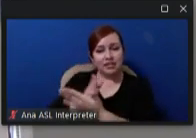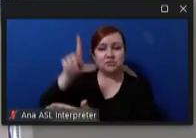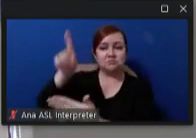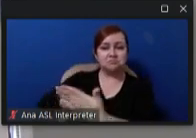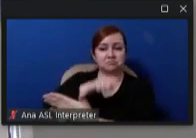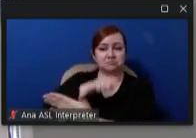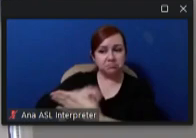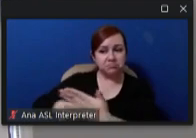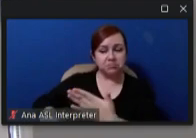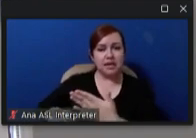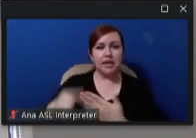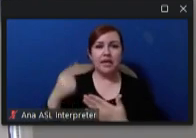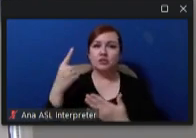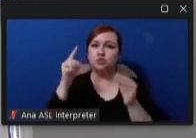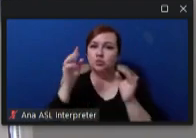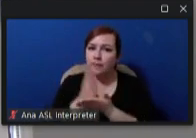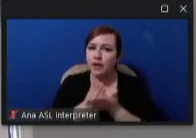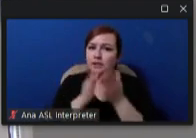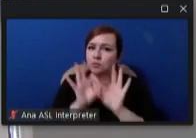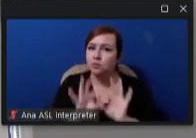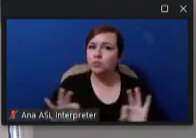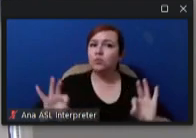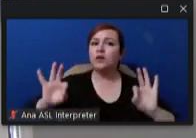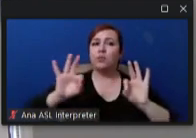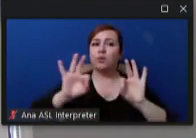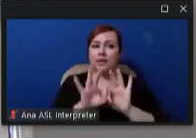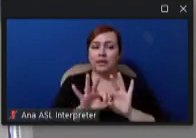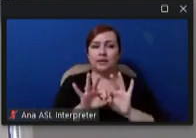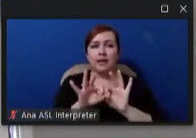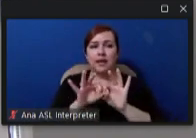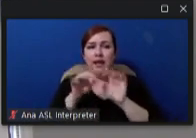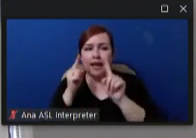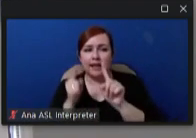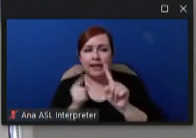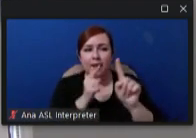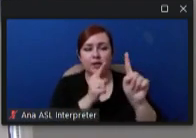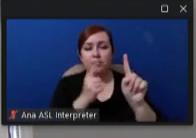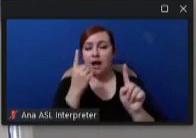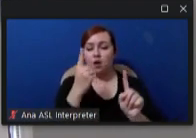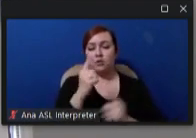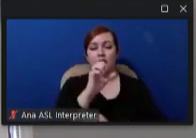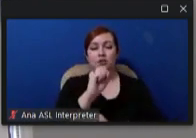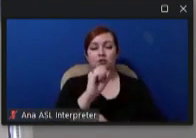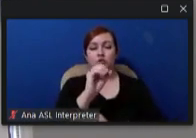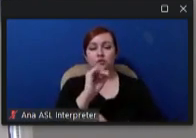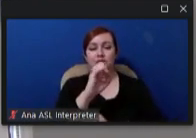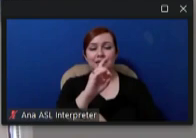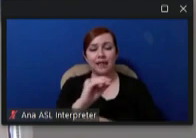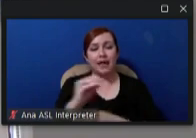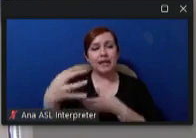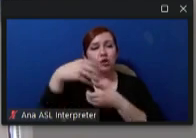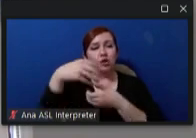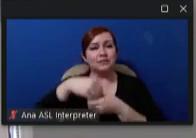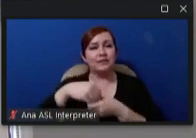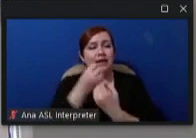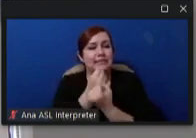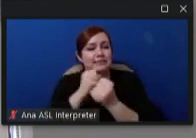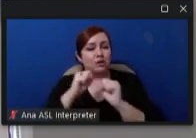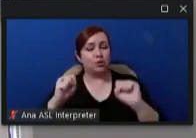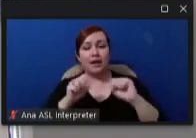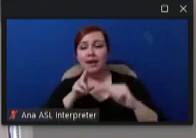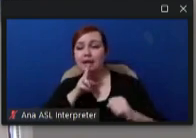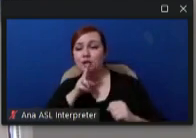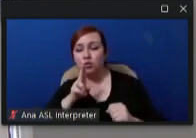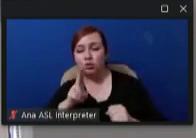debilidad significativa. El camino hacia una sociedad inclusiva y segura en Honduras debe abordar